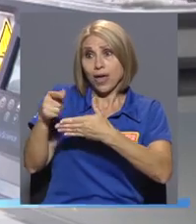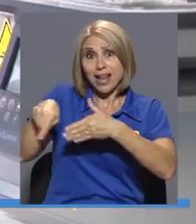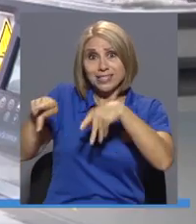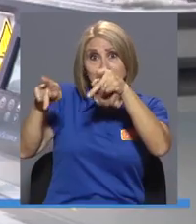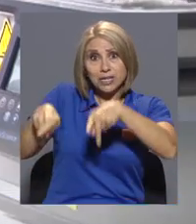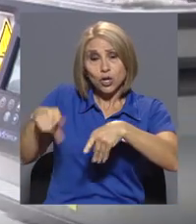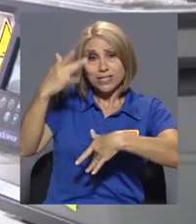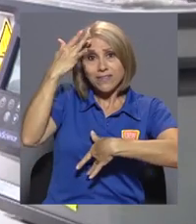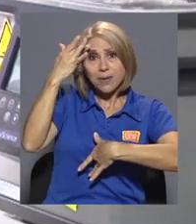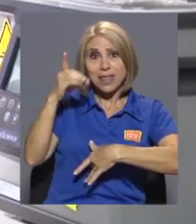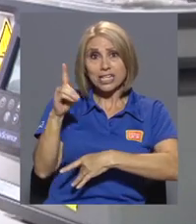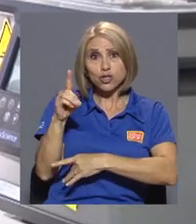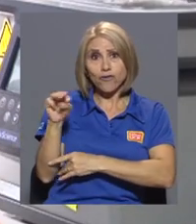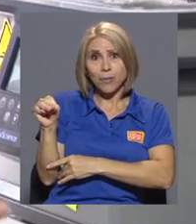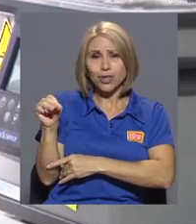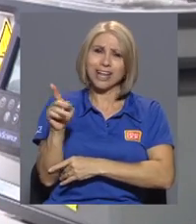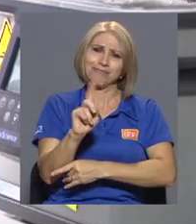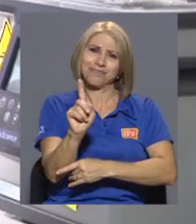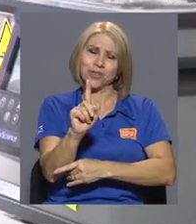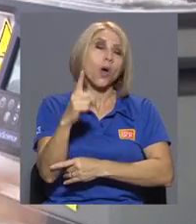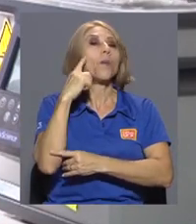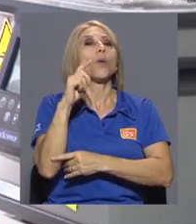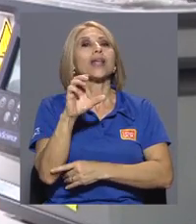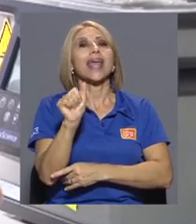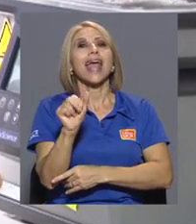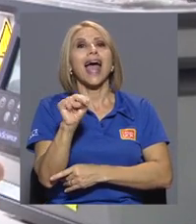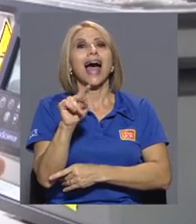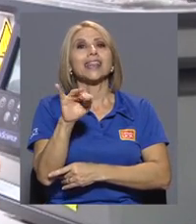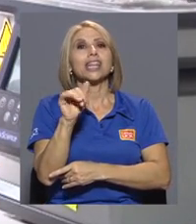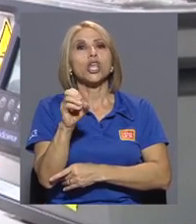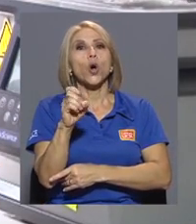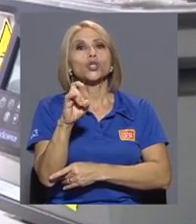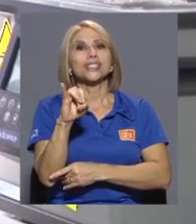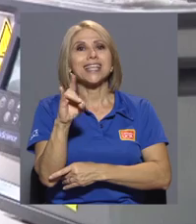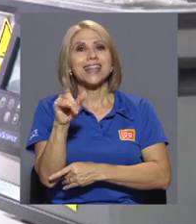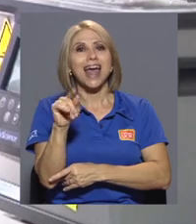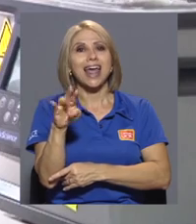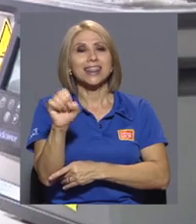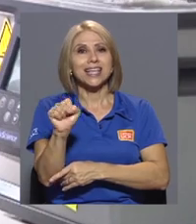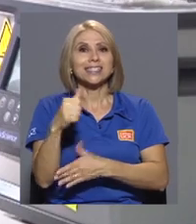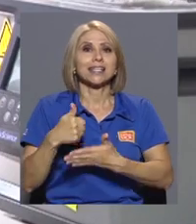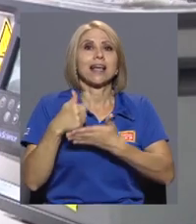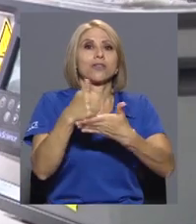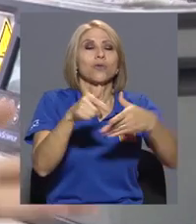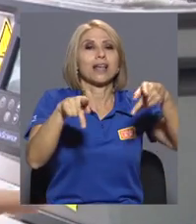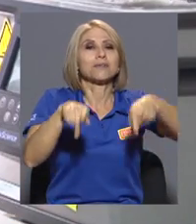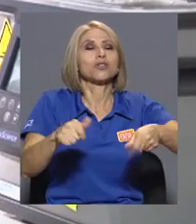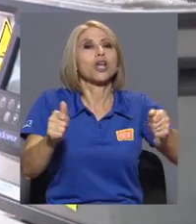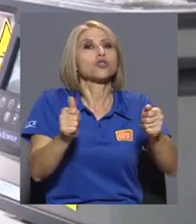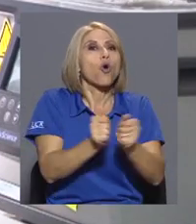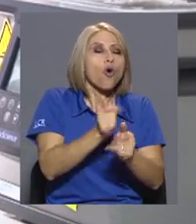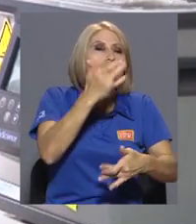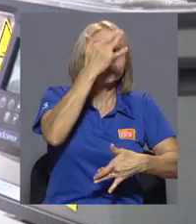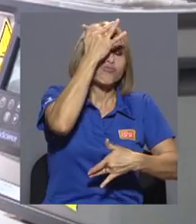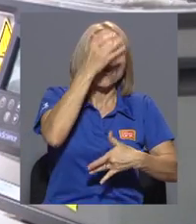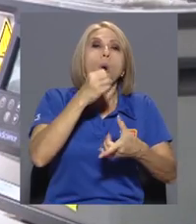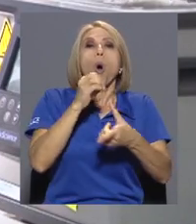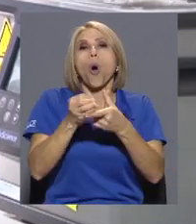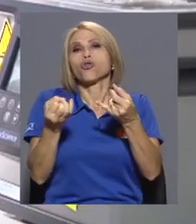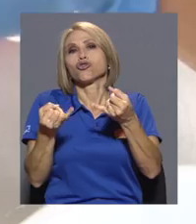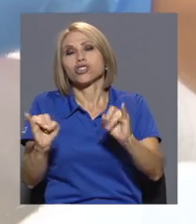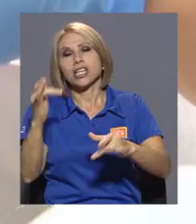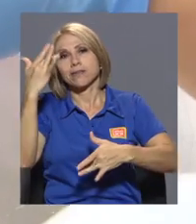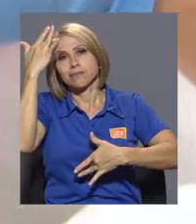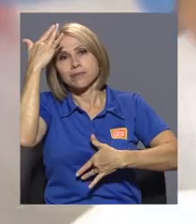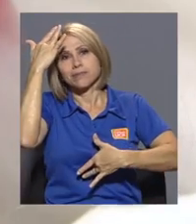los antioxidantes ayudan a las personas con una patología o sin una patología. Pero en términos generales, los